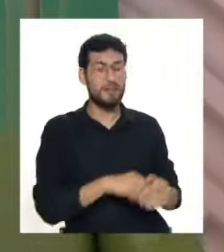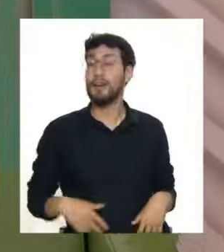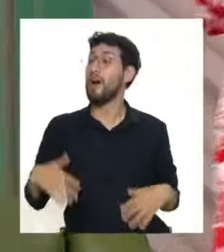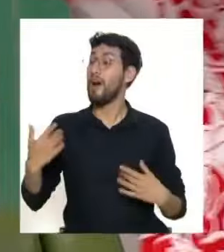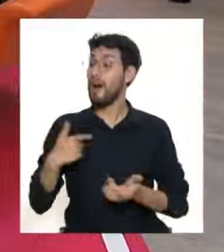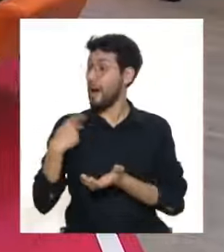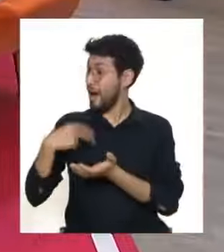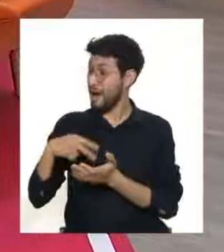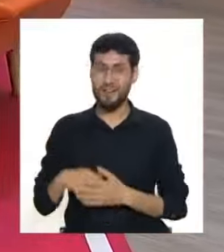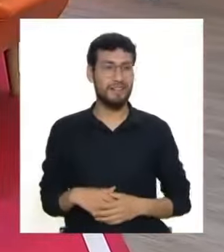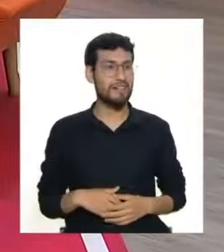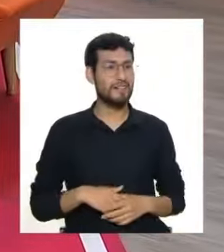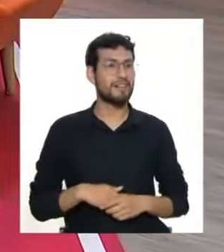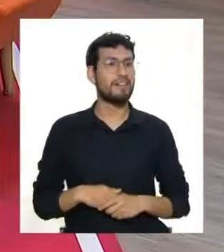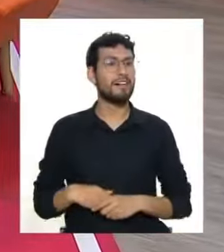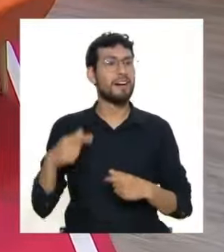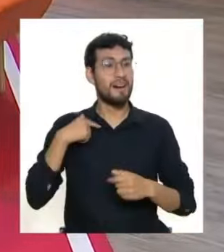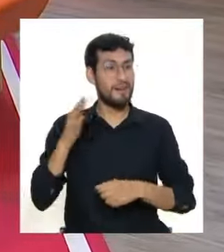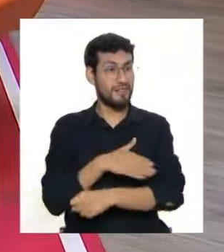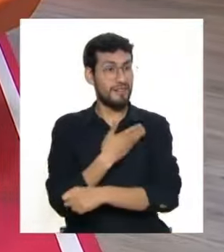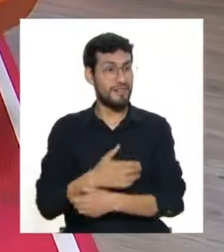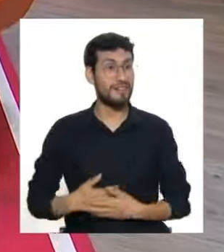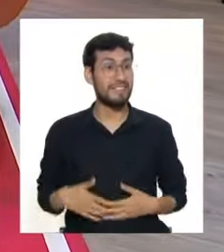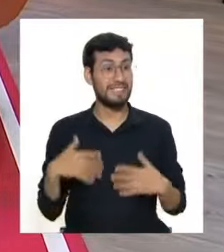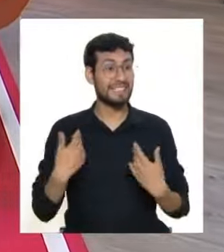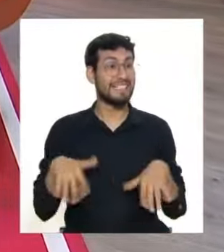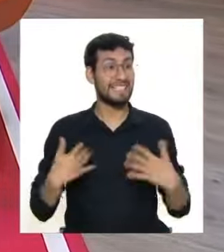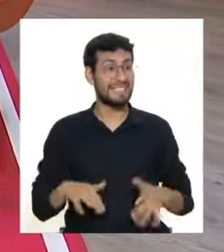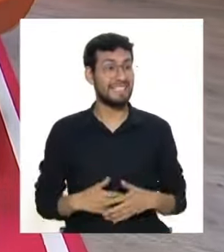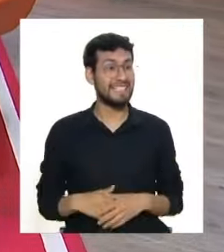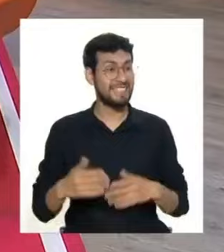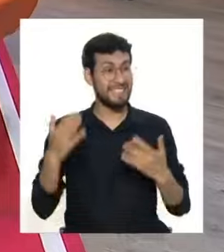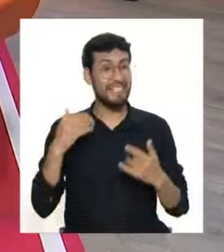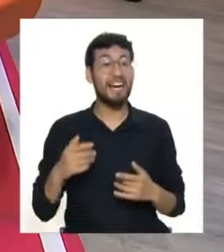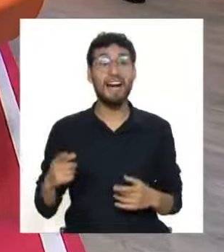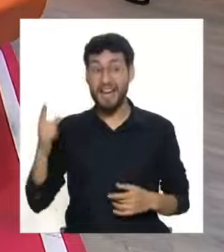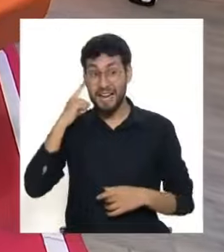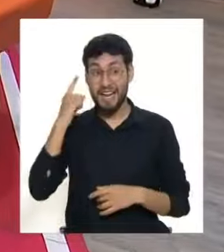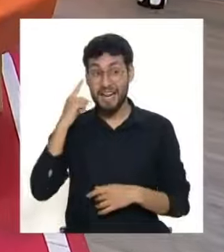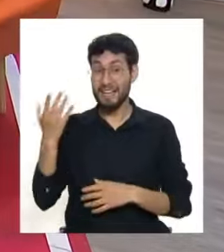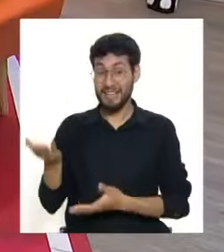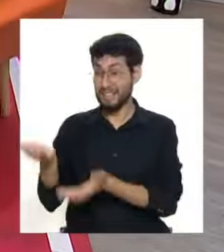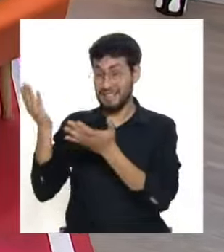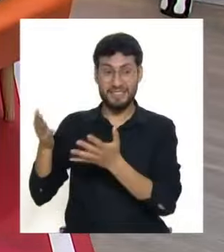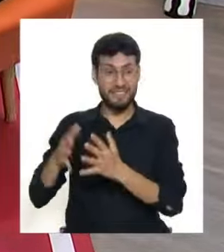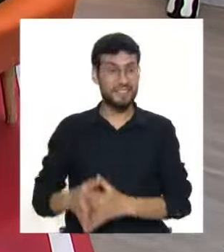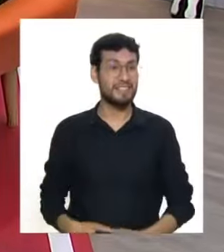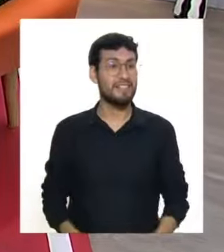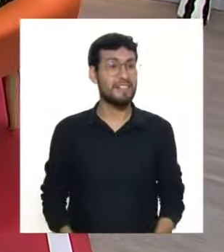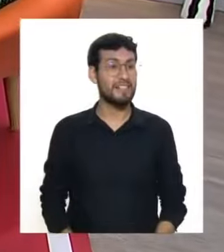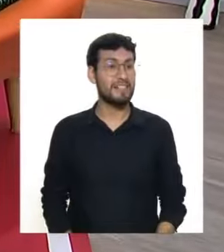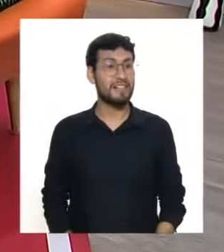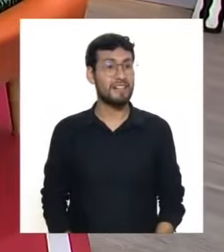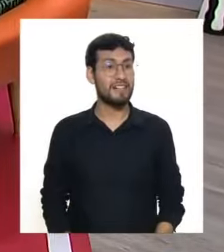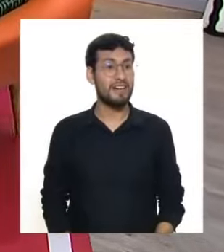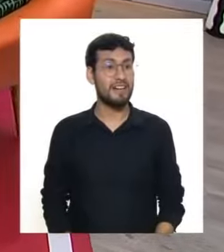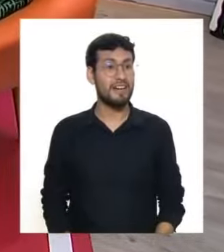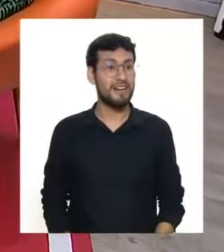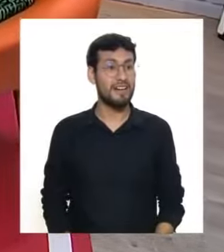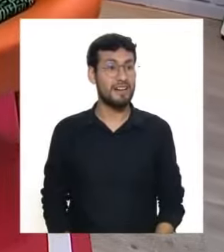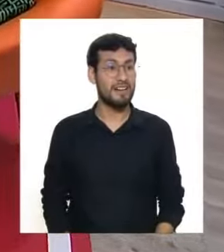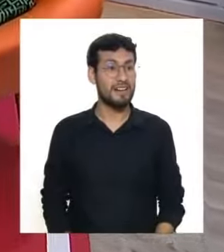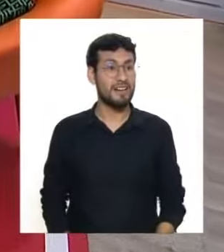¿voy a bailar? Ponme un ché en la música. Ay, ay, ay. Vamos. Pero ponle el volumen, ponle el volumen. Súbelo. Eso. El